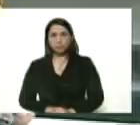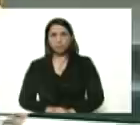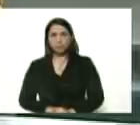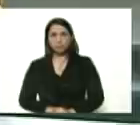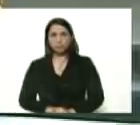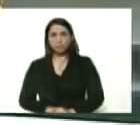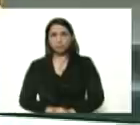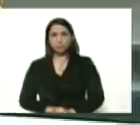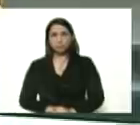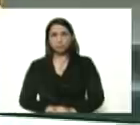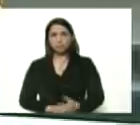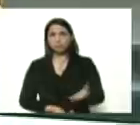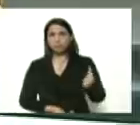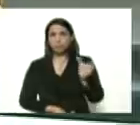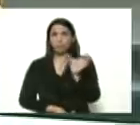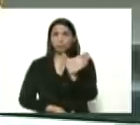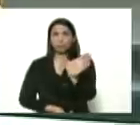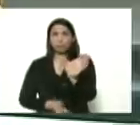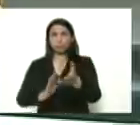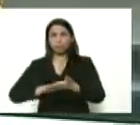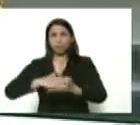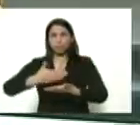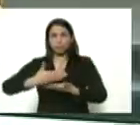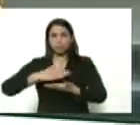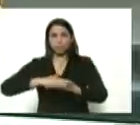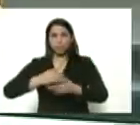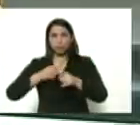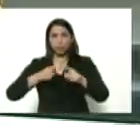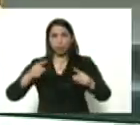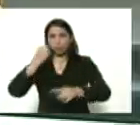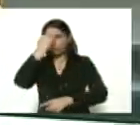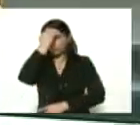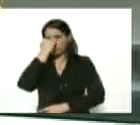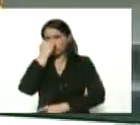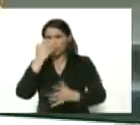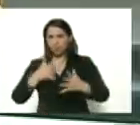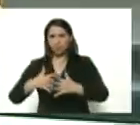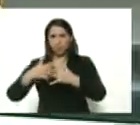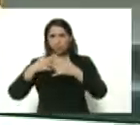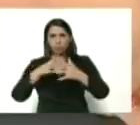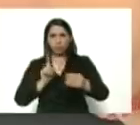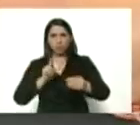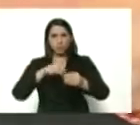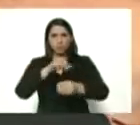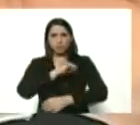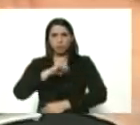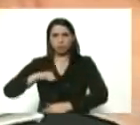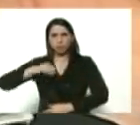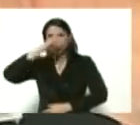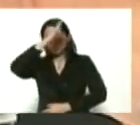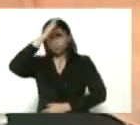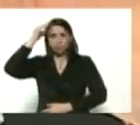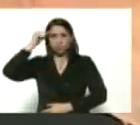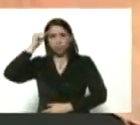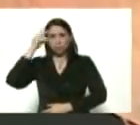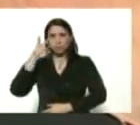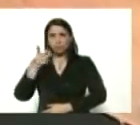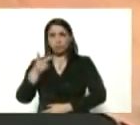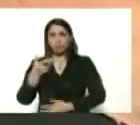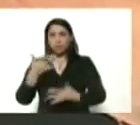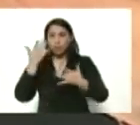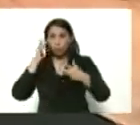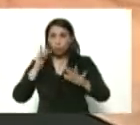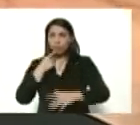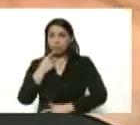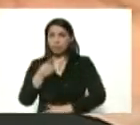Aquí está el pasaporte del otro mercenario estadounidense, miembro de la seguridad de Donald Trump, según declaran ellos.